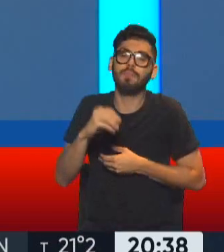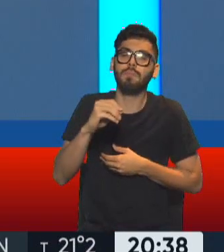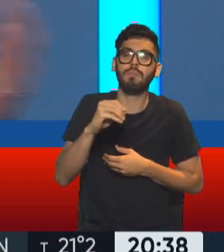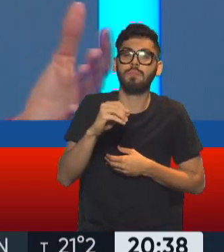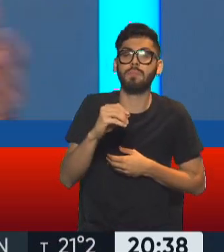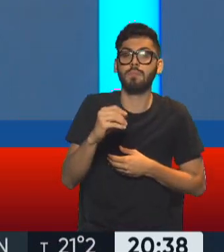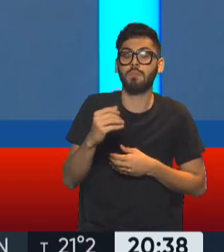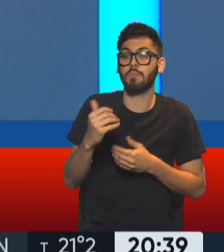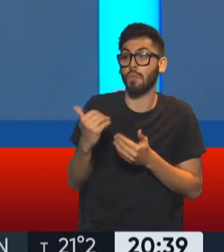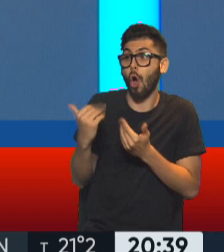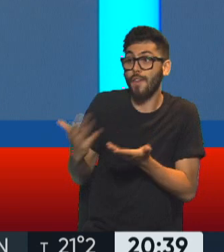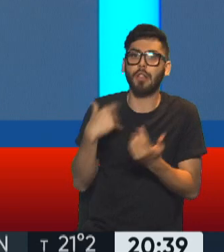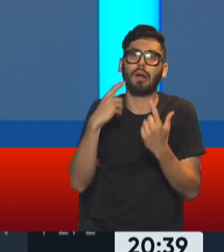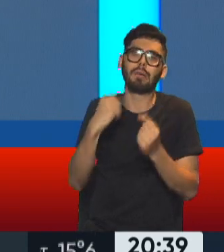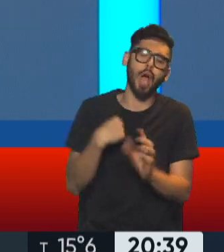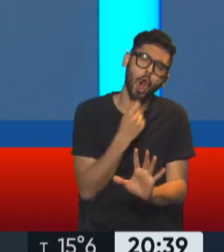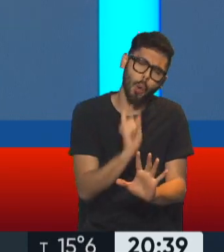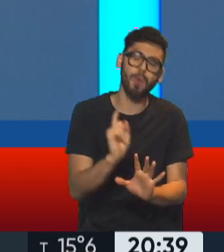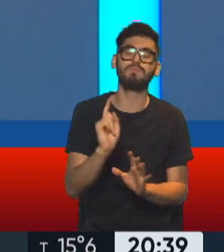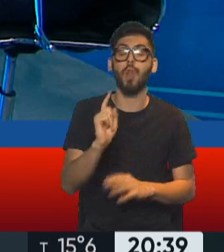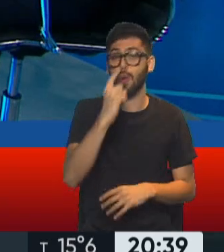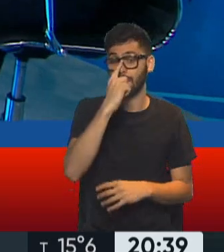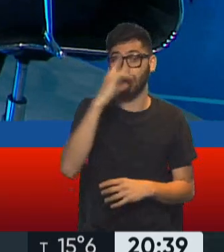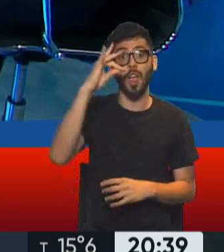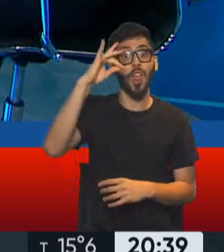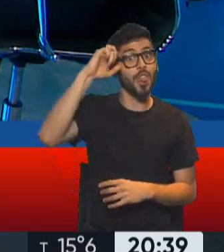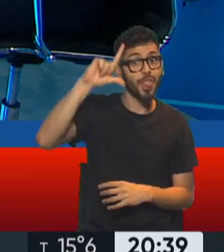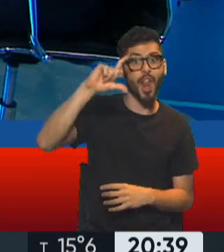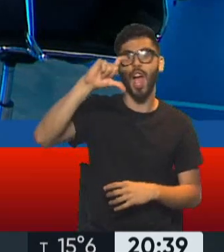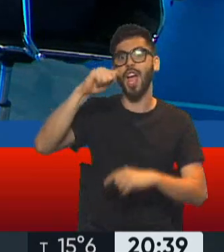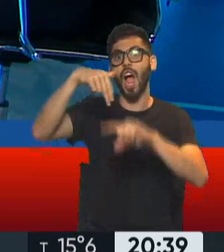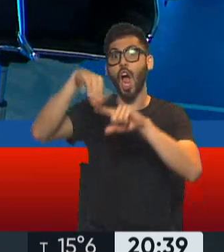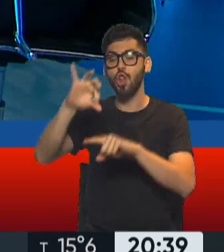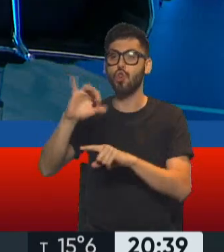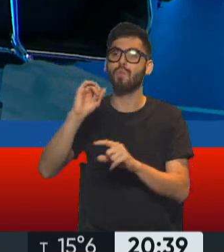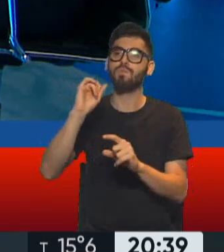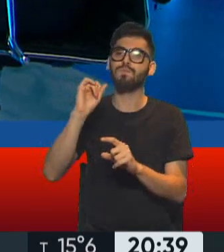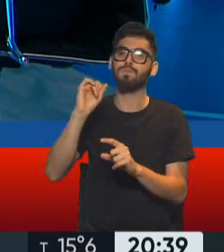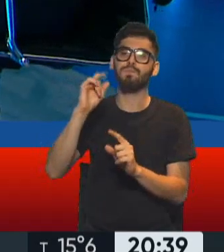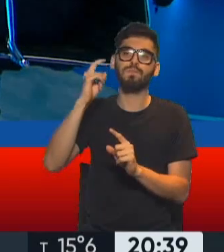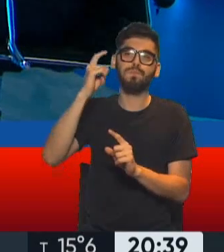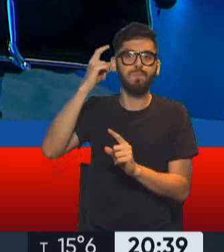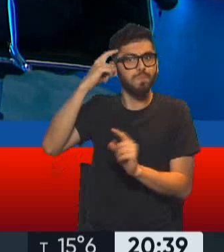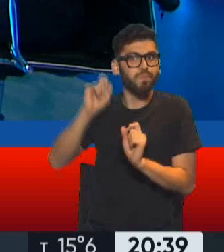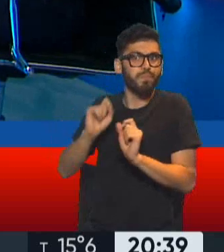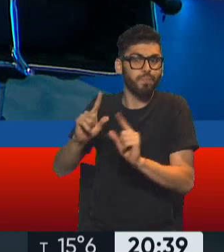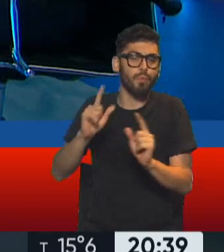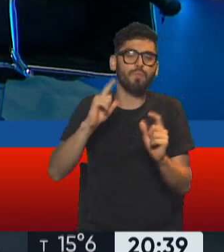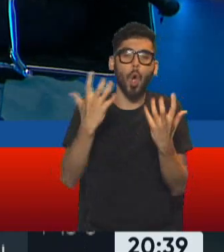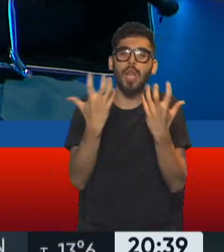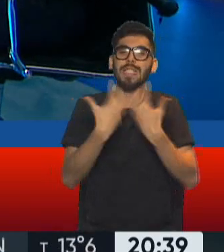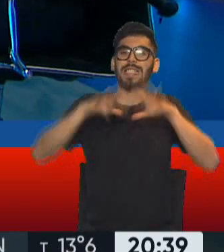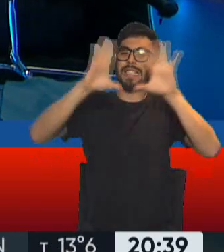hoy son candidatos, pero creo que en todo caso Del Caño expresa una ideología y una forma Claro. de mirar el sistema que es diferente al que